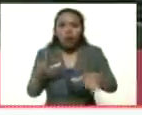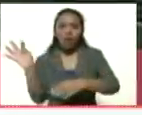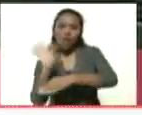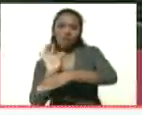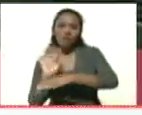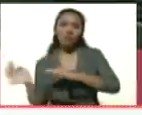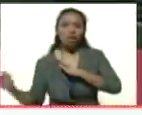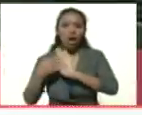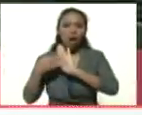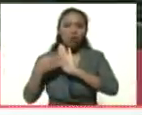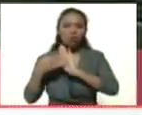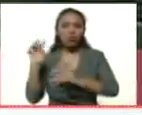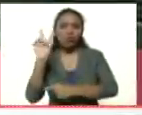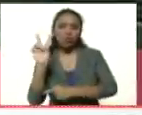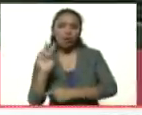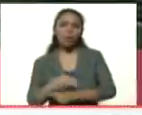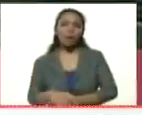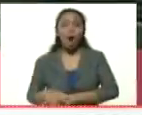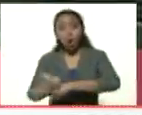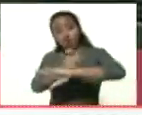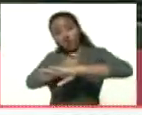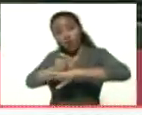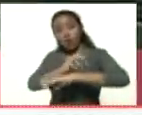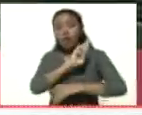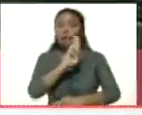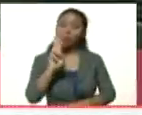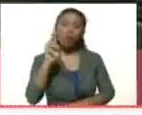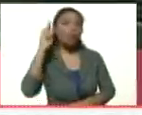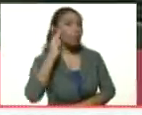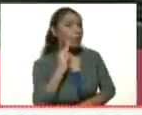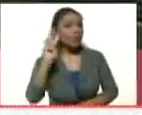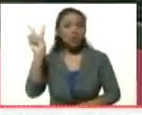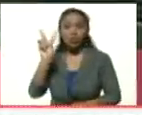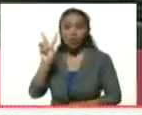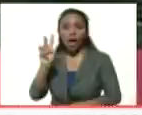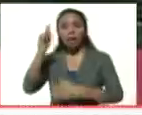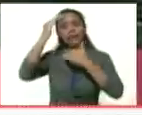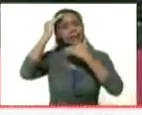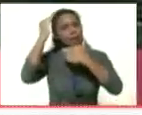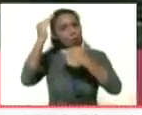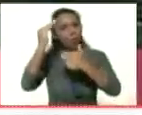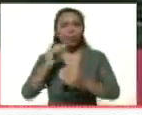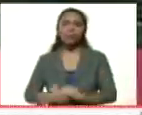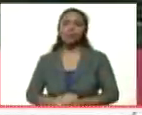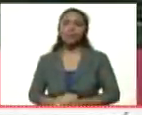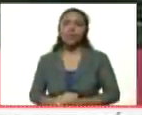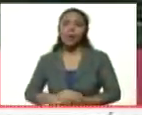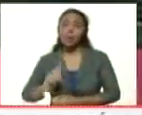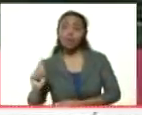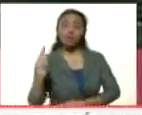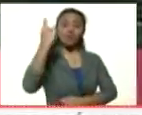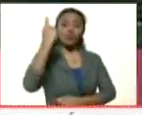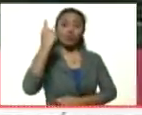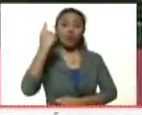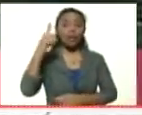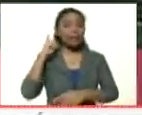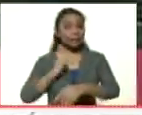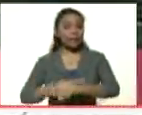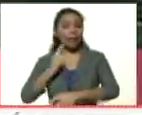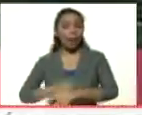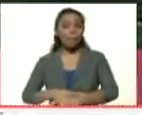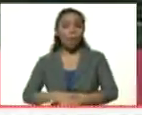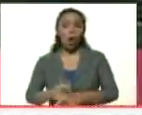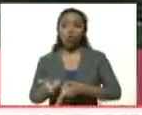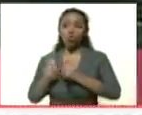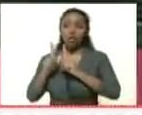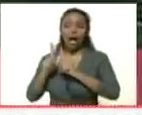funcionarios venezolanos, el gobierno de la República Bolivariana de Venezuela saluda que por primera vez en décadas las